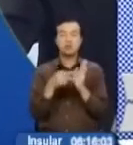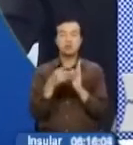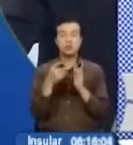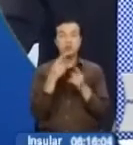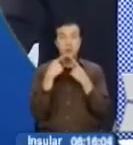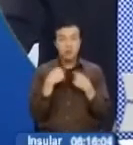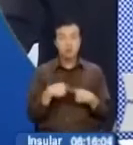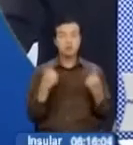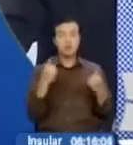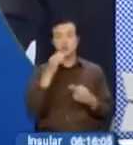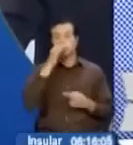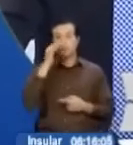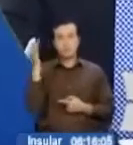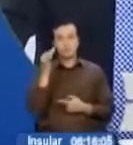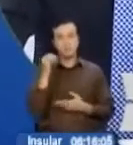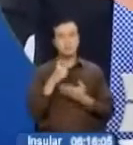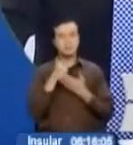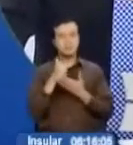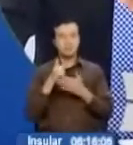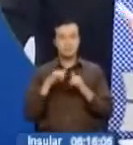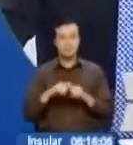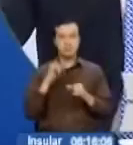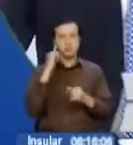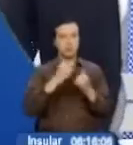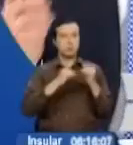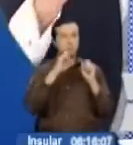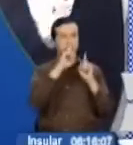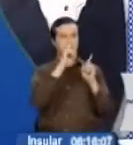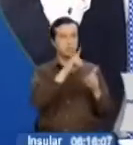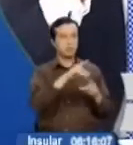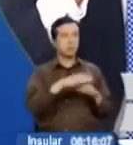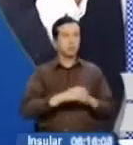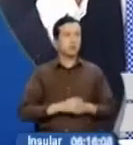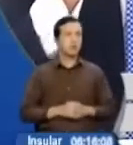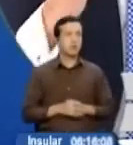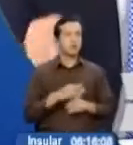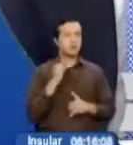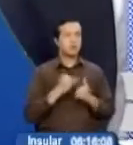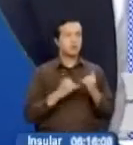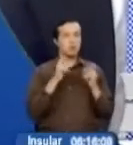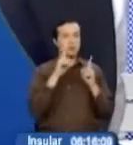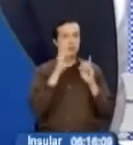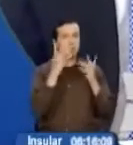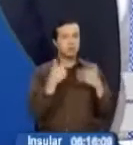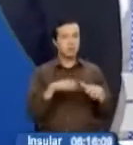difusión sea realmente un efecto dominó. Y ya una última inquietud, Gustavo, ya para terminar.